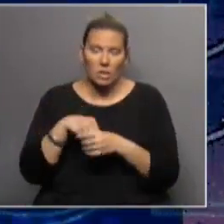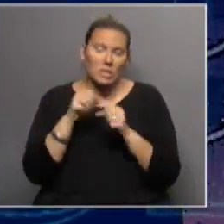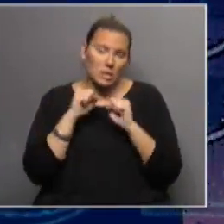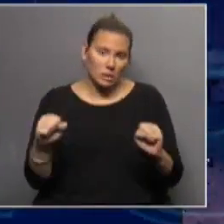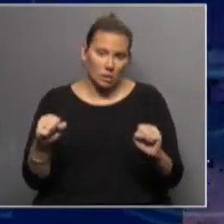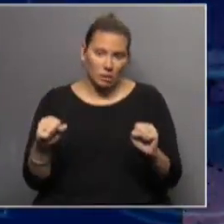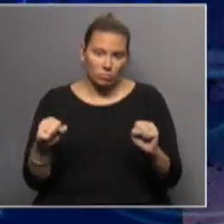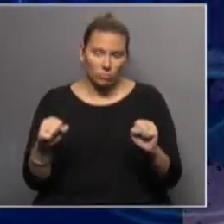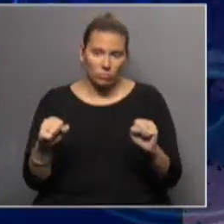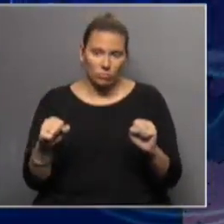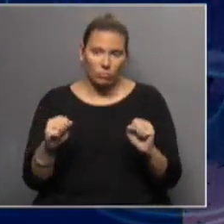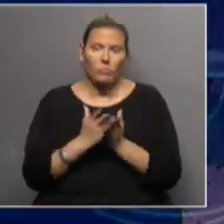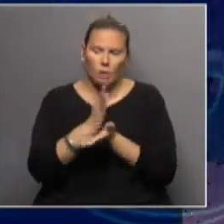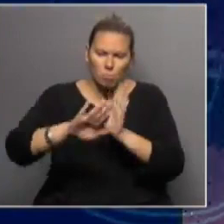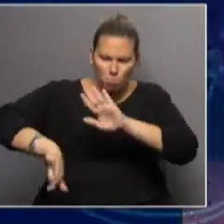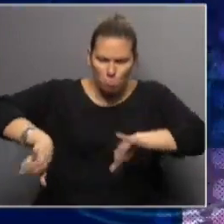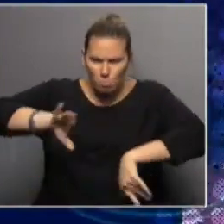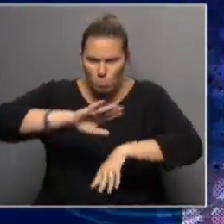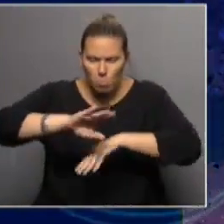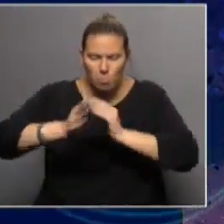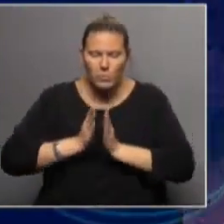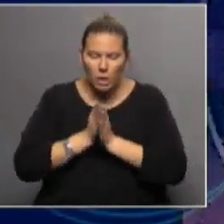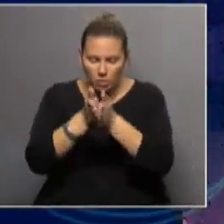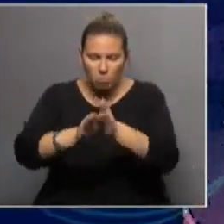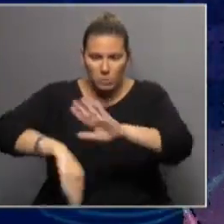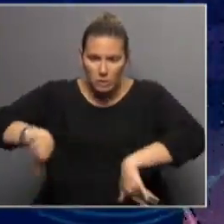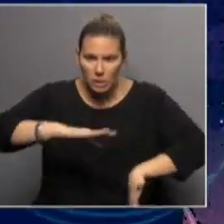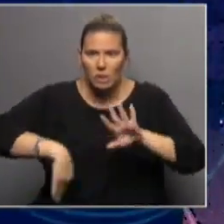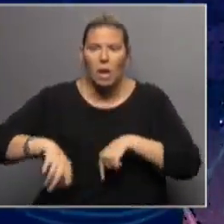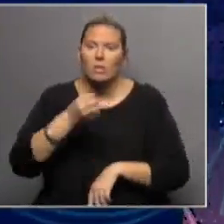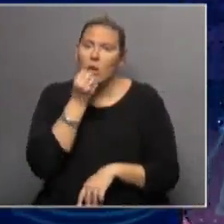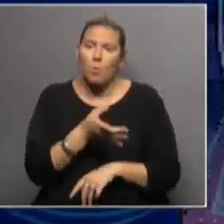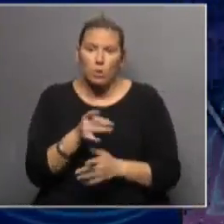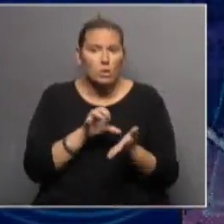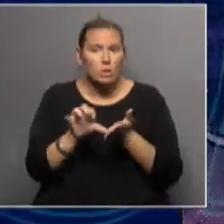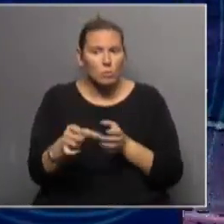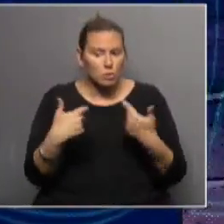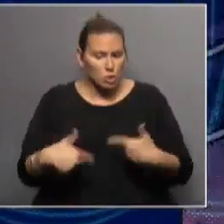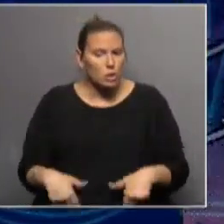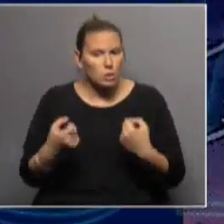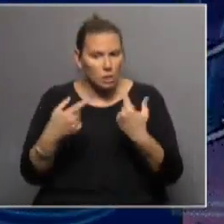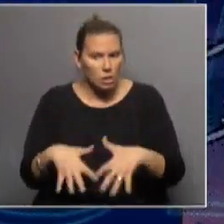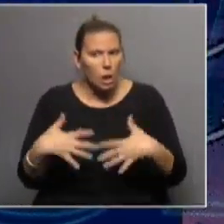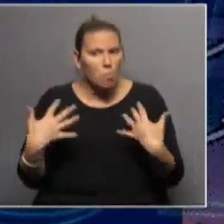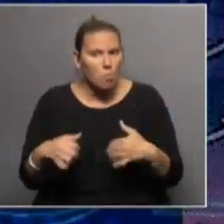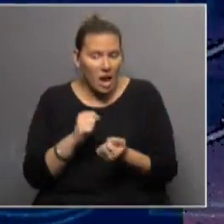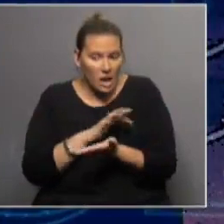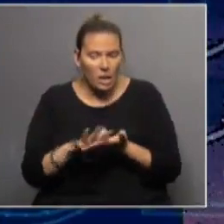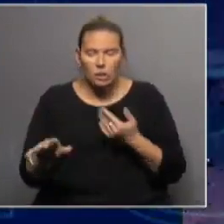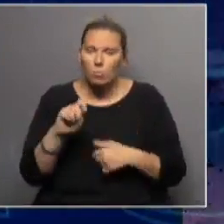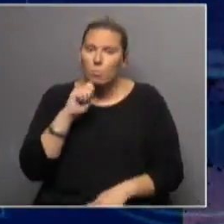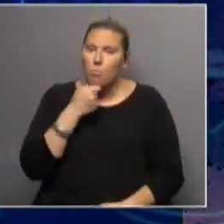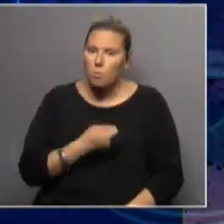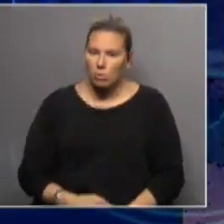¿no? Con piscina, con todo, ¿no? O sea, está muy bueno. Los servicios que brinda la Intendencia, totalmente gratuito, está muy